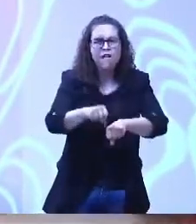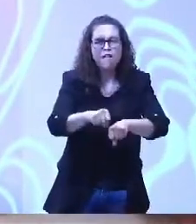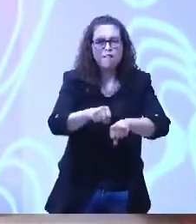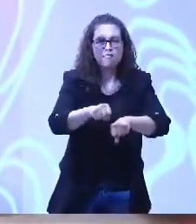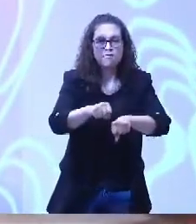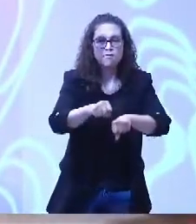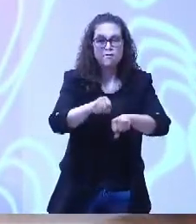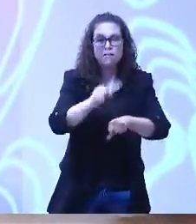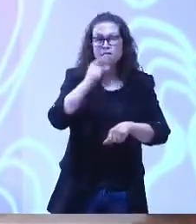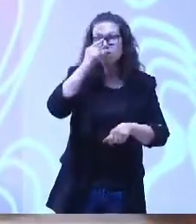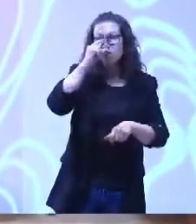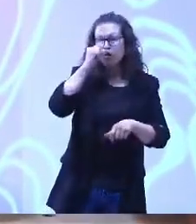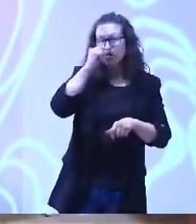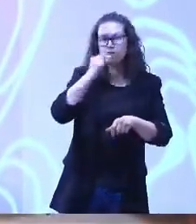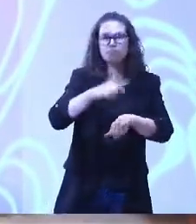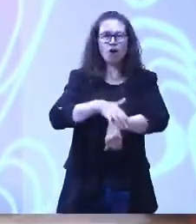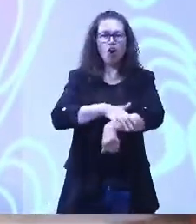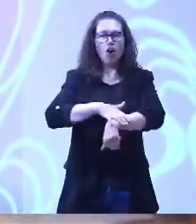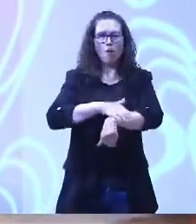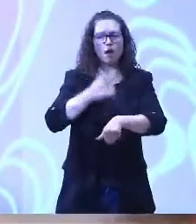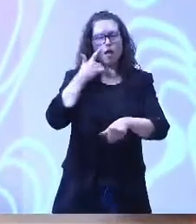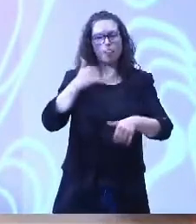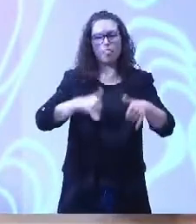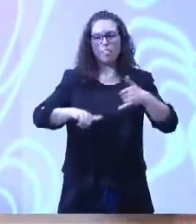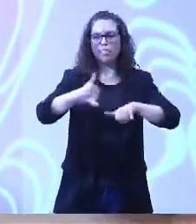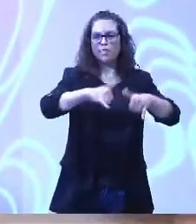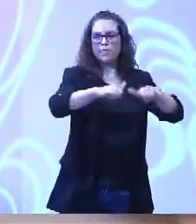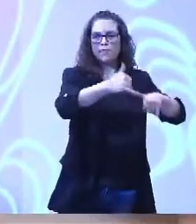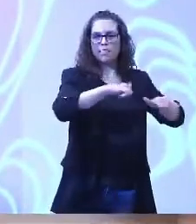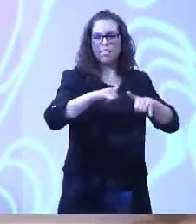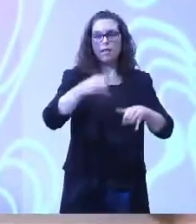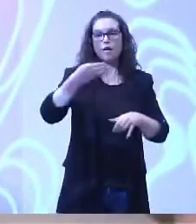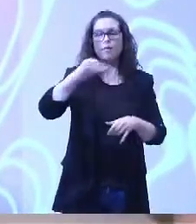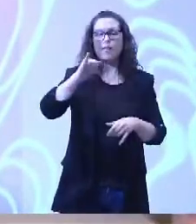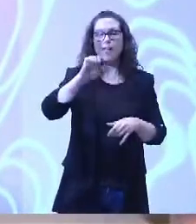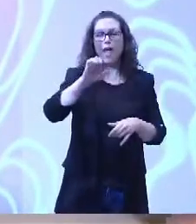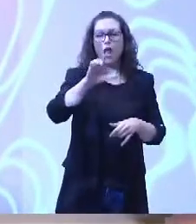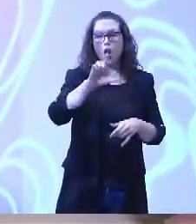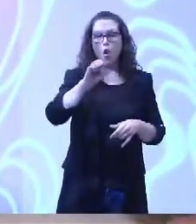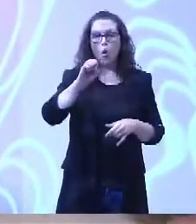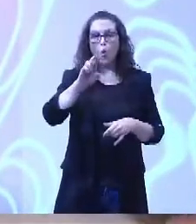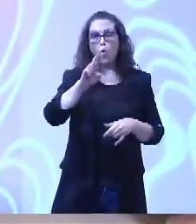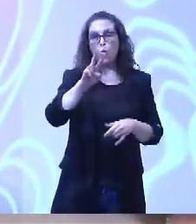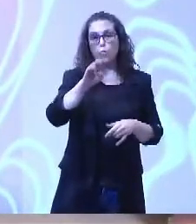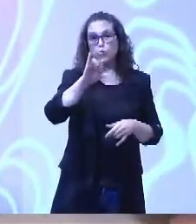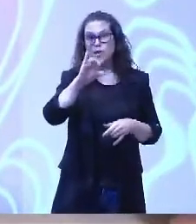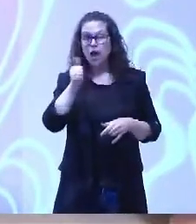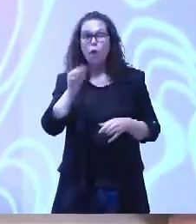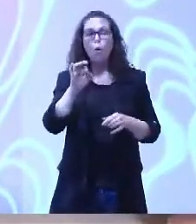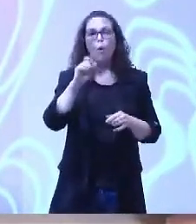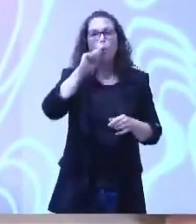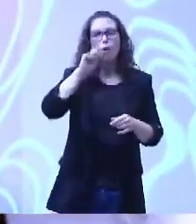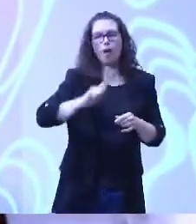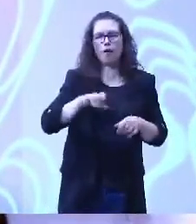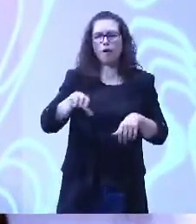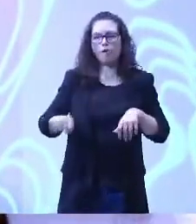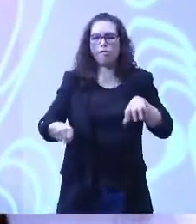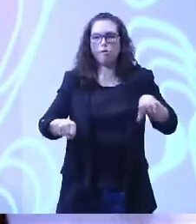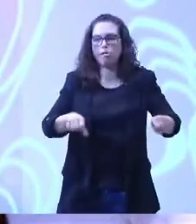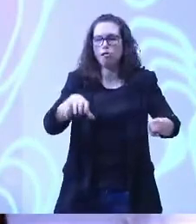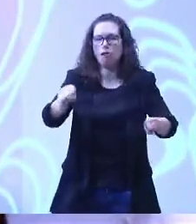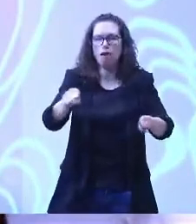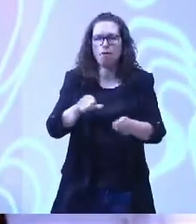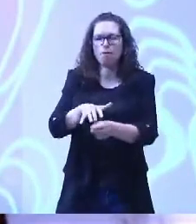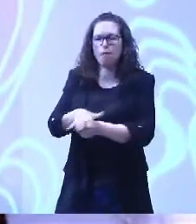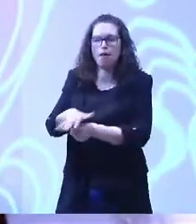quiere tener gobiernos títeres, como tiene, por ejemplo, en Bielorrusia, o como pudo tener y quiere volver a tener en Ucrania. Lo que quiere también